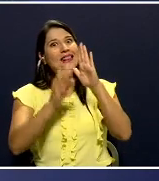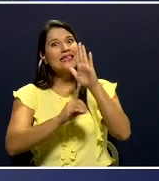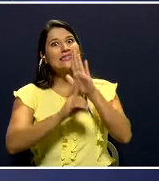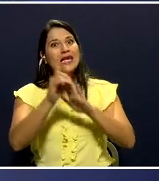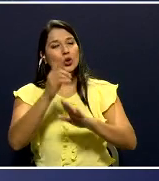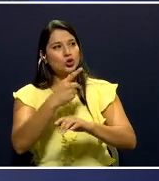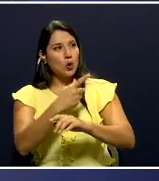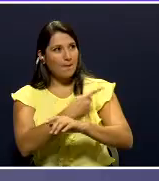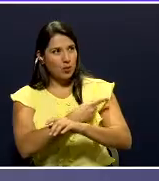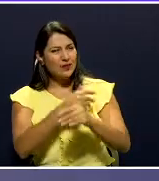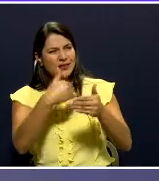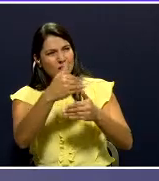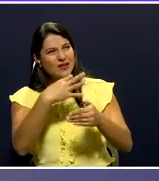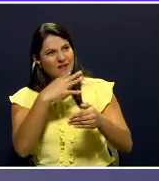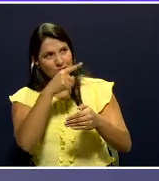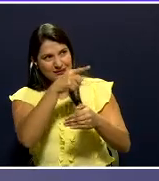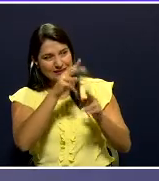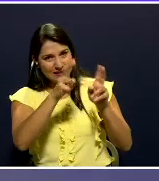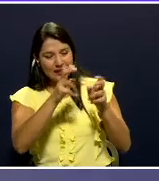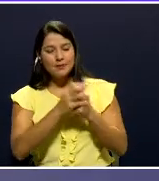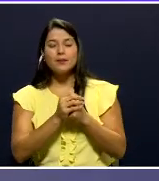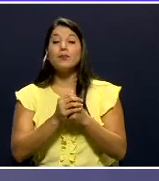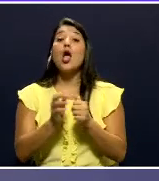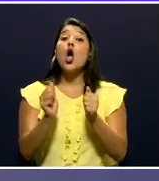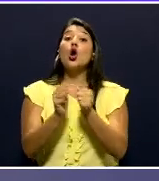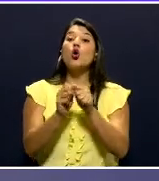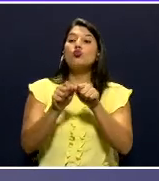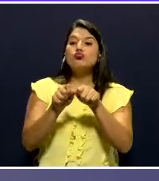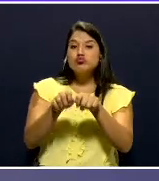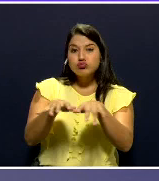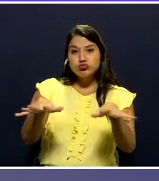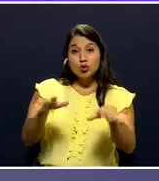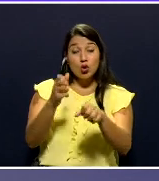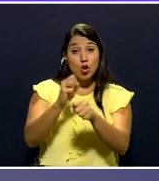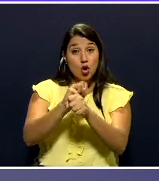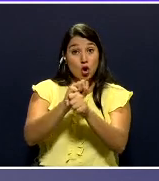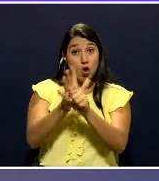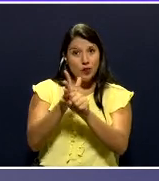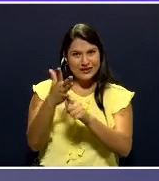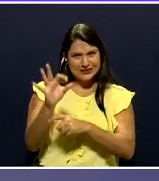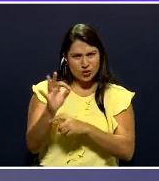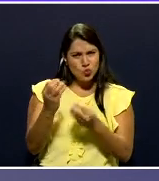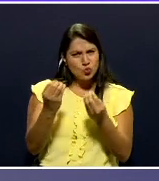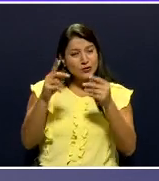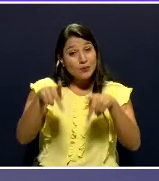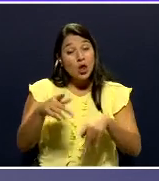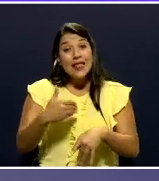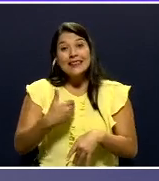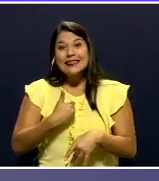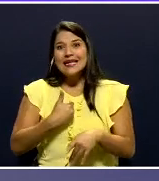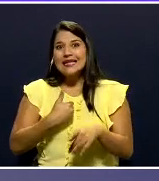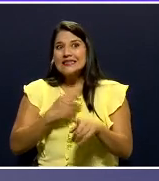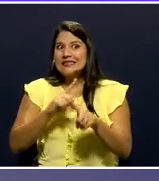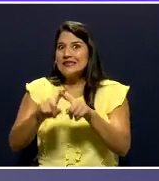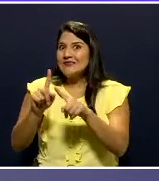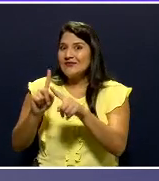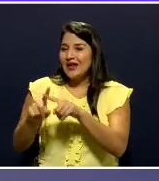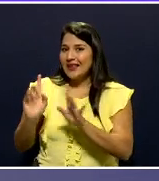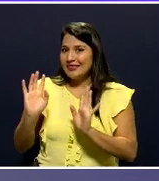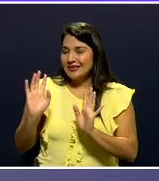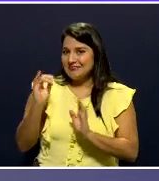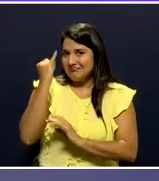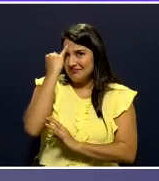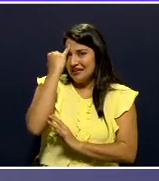vacuna, vamos a volver al tema. Con la pandemia del COVID-19, mucha gente cultiva teorías de la conspiración.